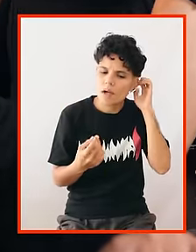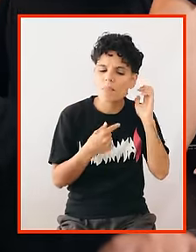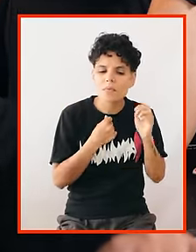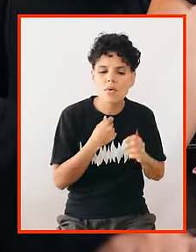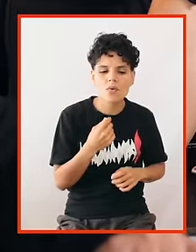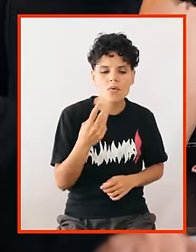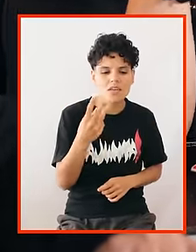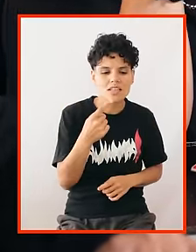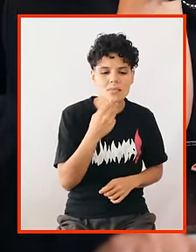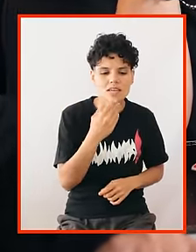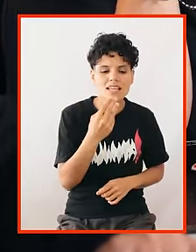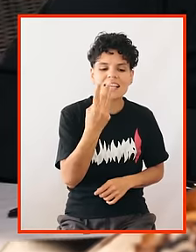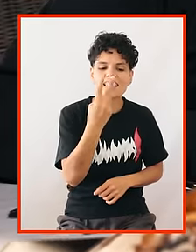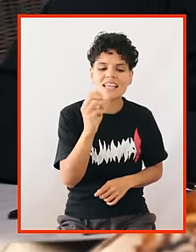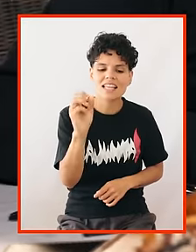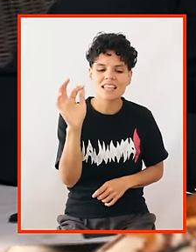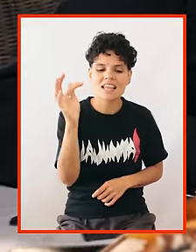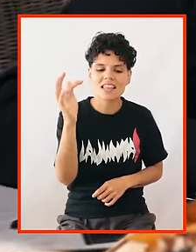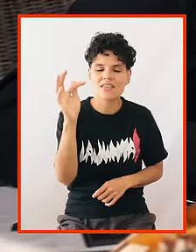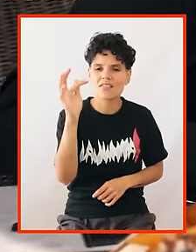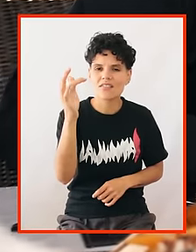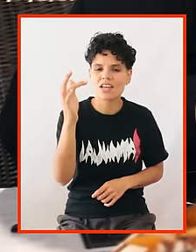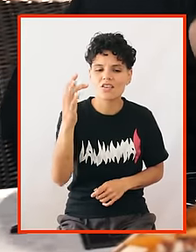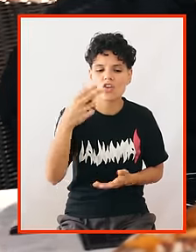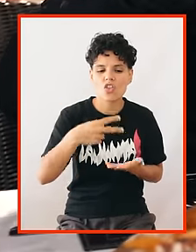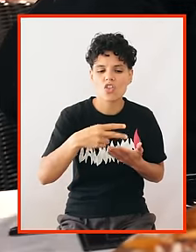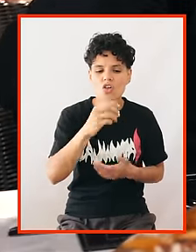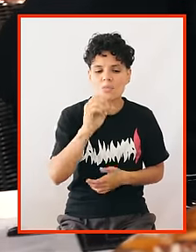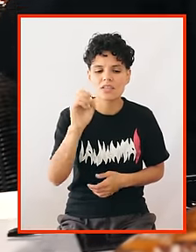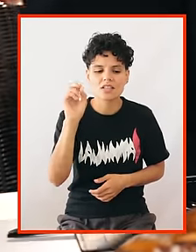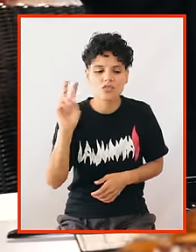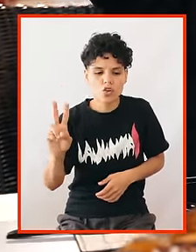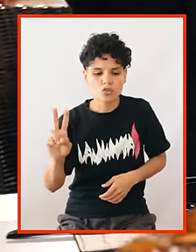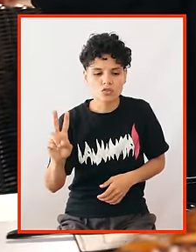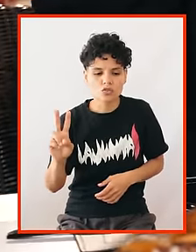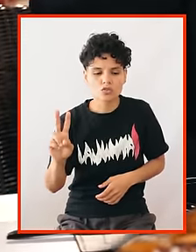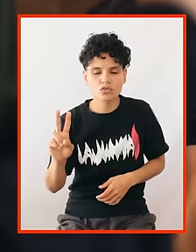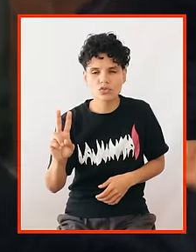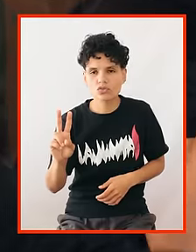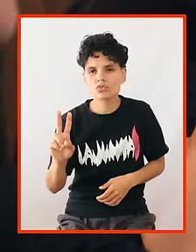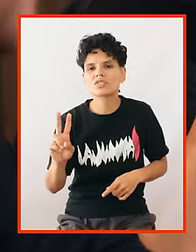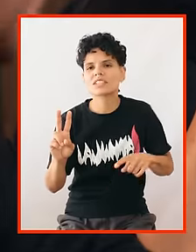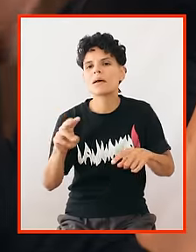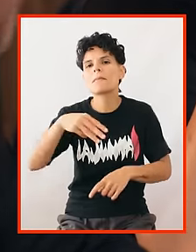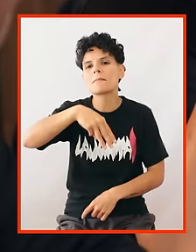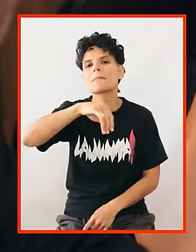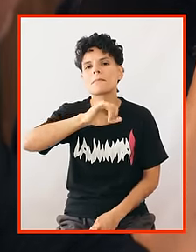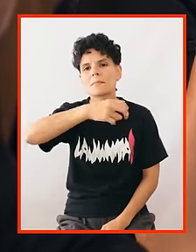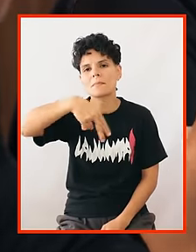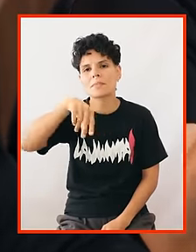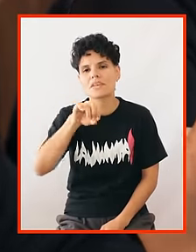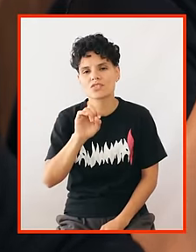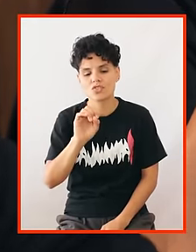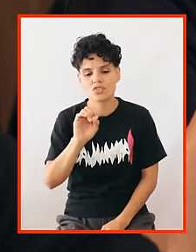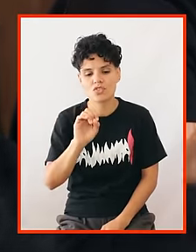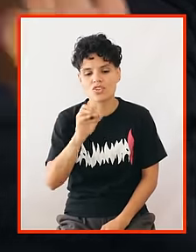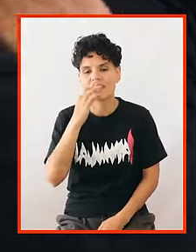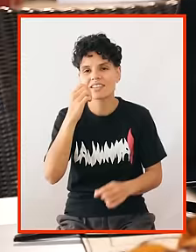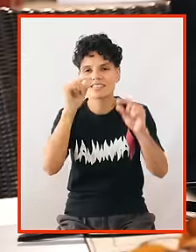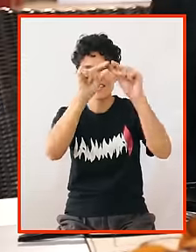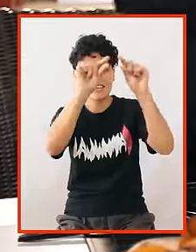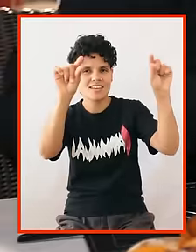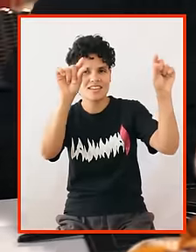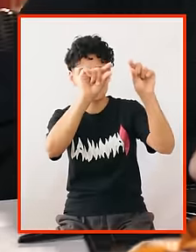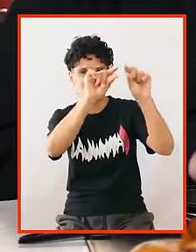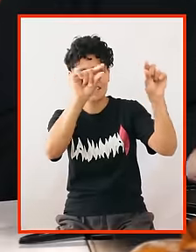30 de febrero del 2002. ¿Qué sale mío? Niño. Ah, mira. Y el video tiene ahí la camarita. ¿Verdad? 30 de febrero del